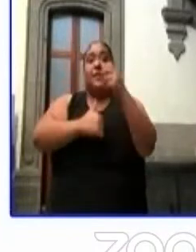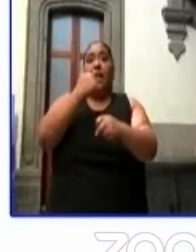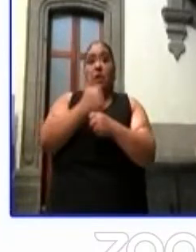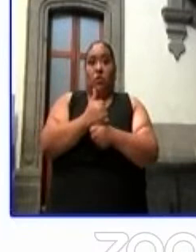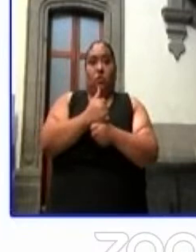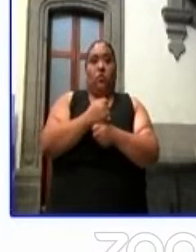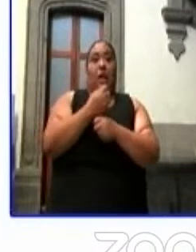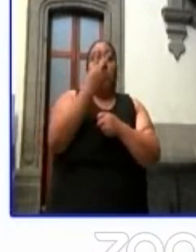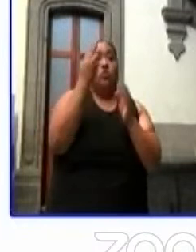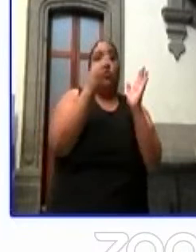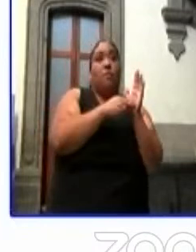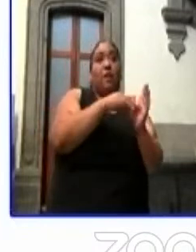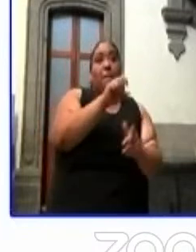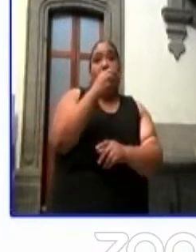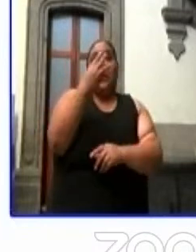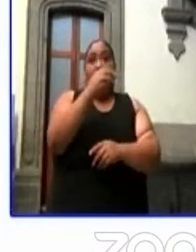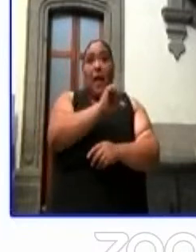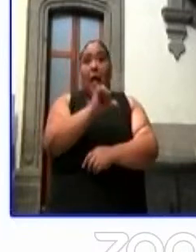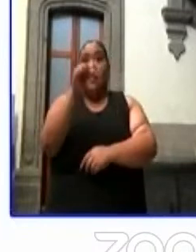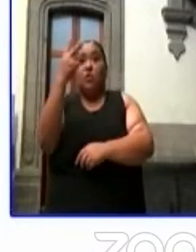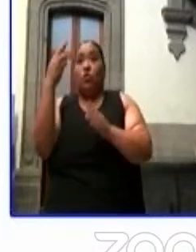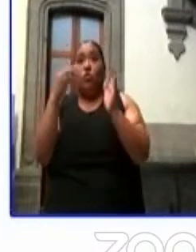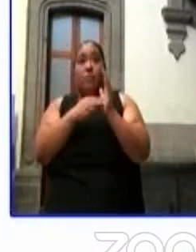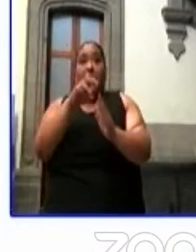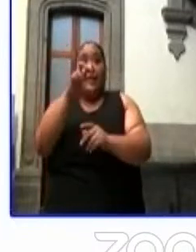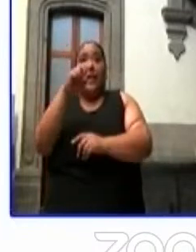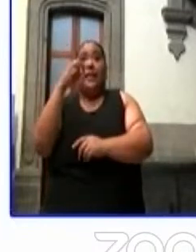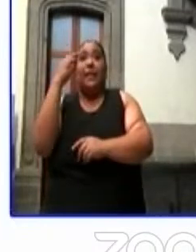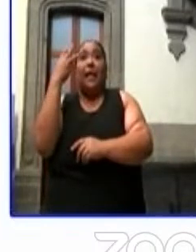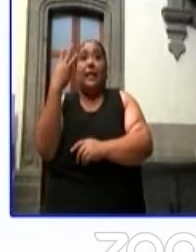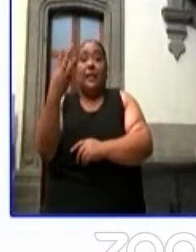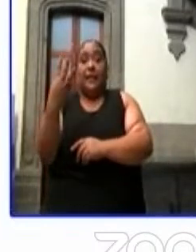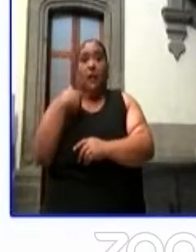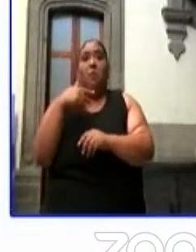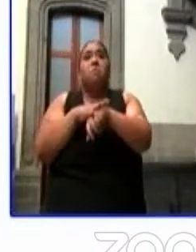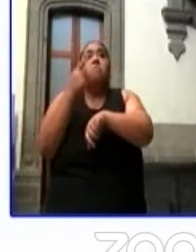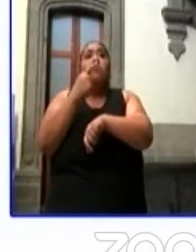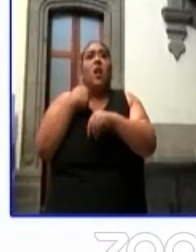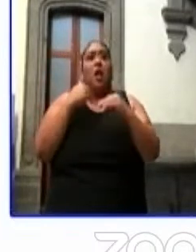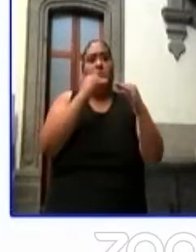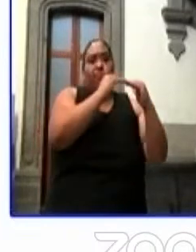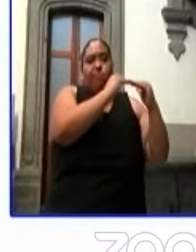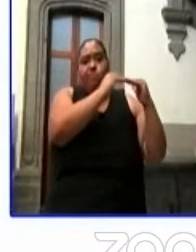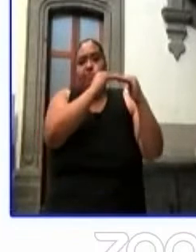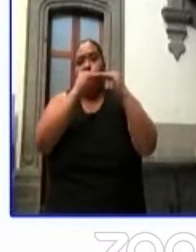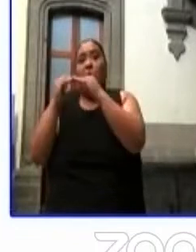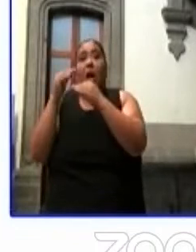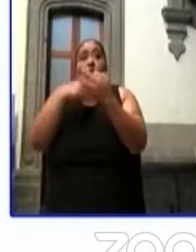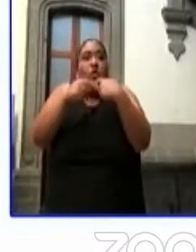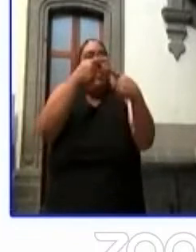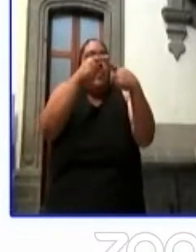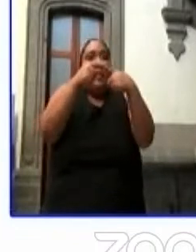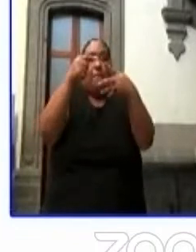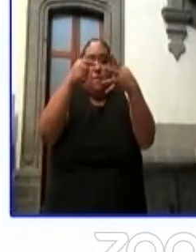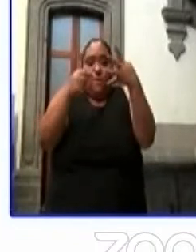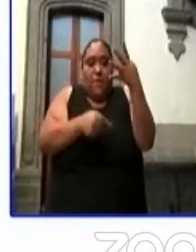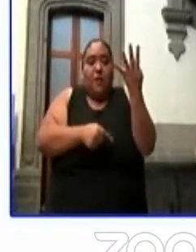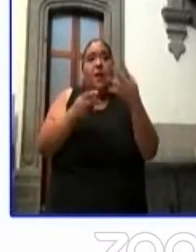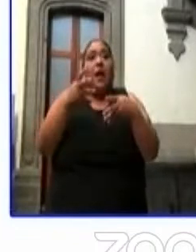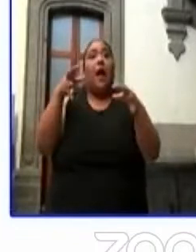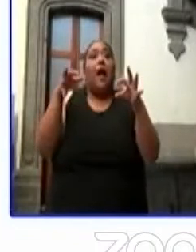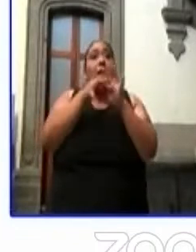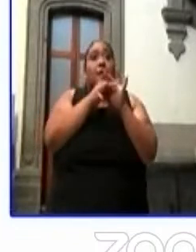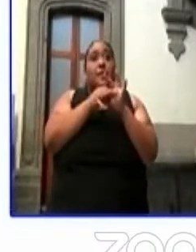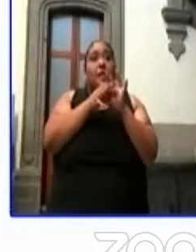33, porque lo que necesitamos garantizar es que estos planes sean transeccionales, ¿de acuerdo? Y además que sea un